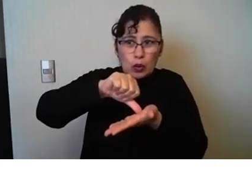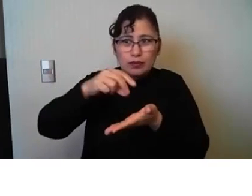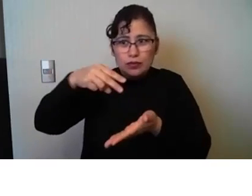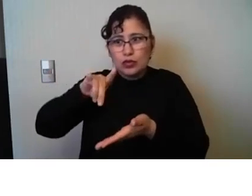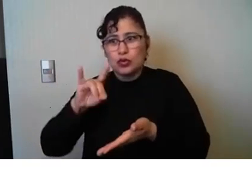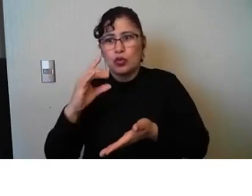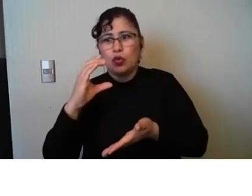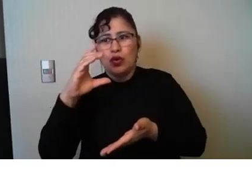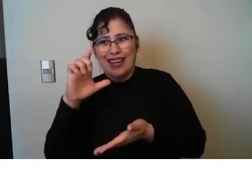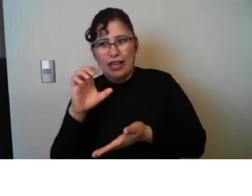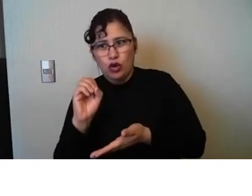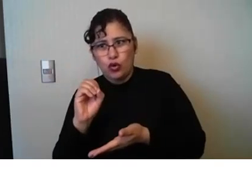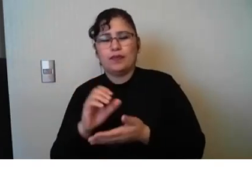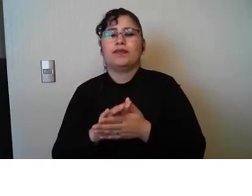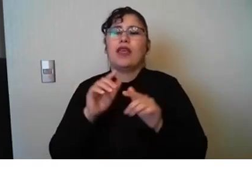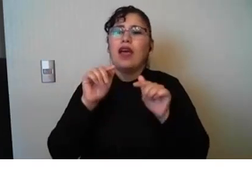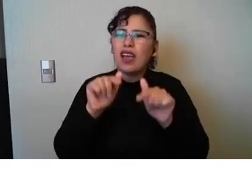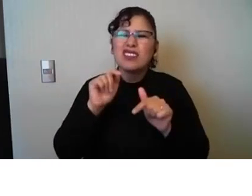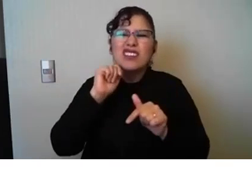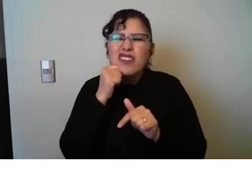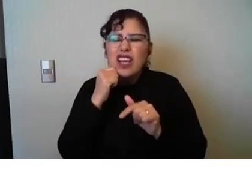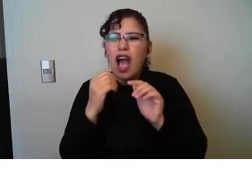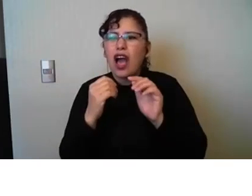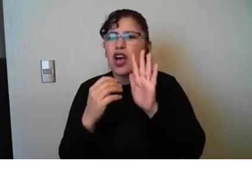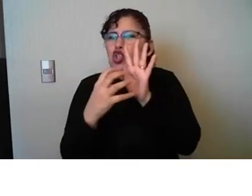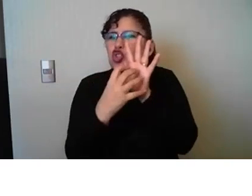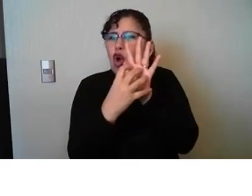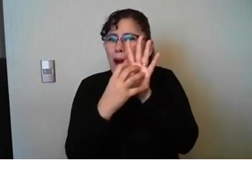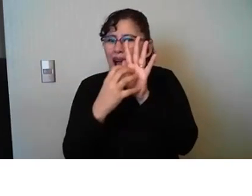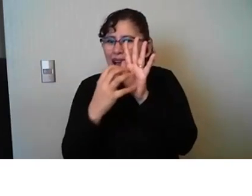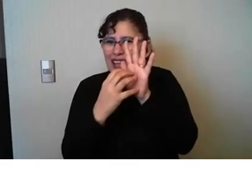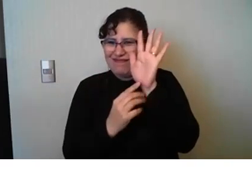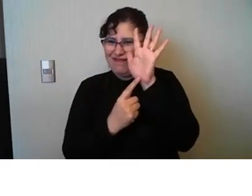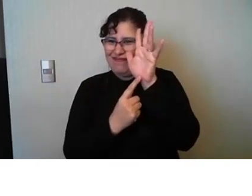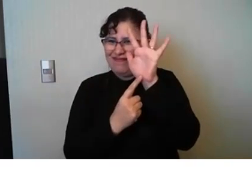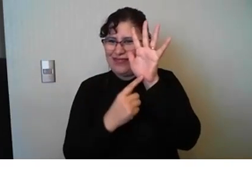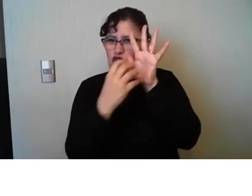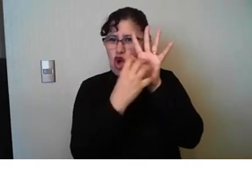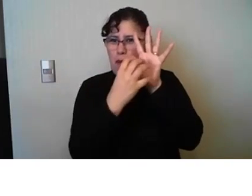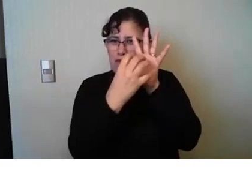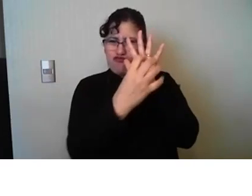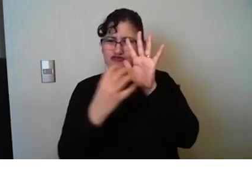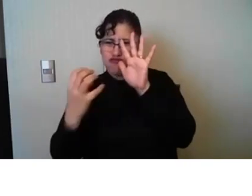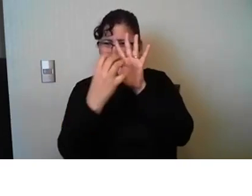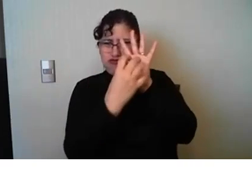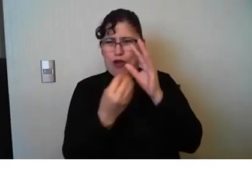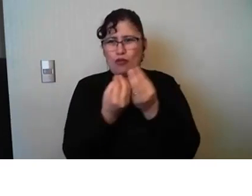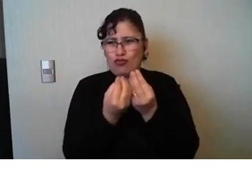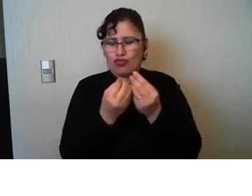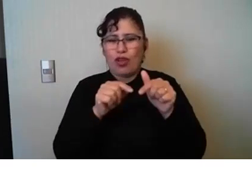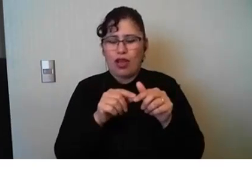son un conjunto de somas o de cuerpos de neuronas que forman, valga